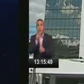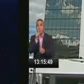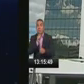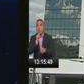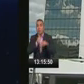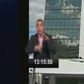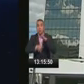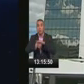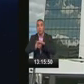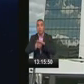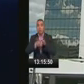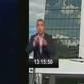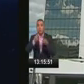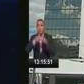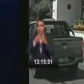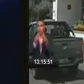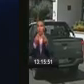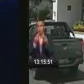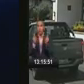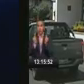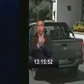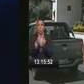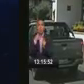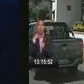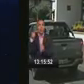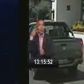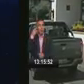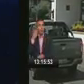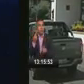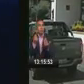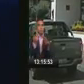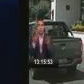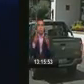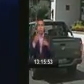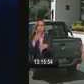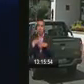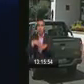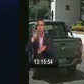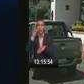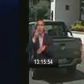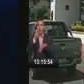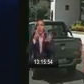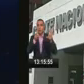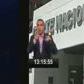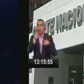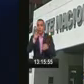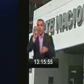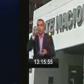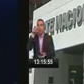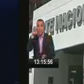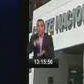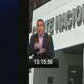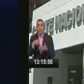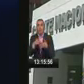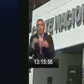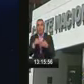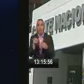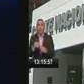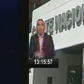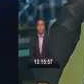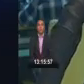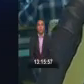encubiertas viciadas de irregularidades con un perjuicio para el Estado de más de $160,000.